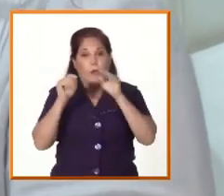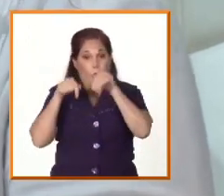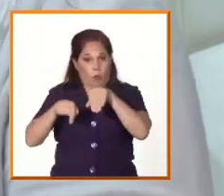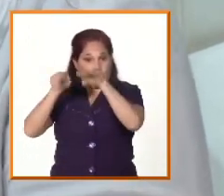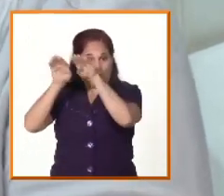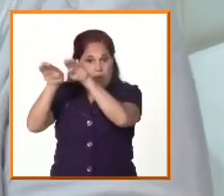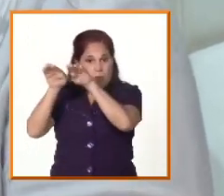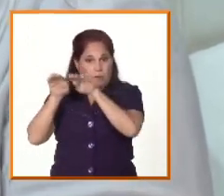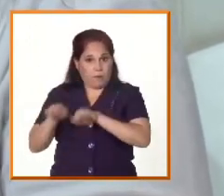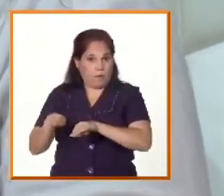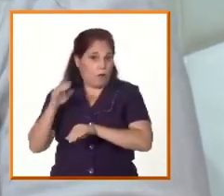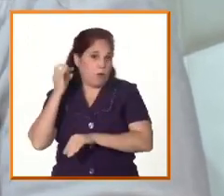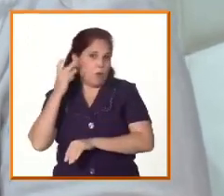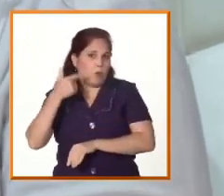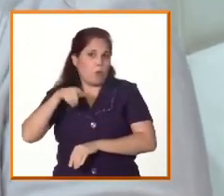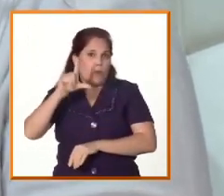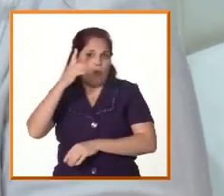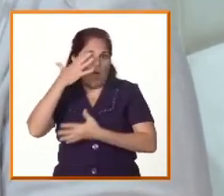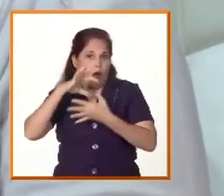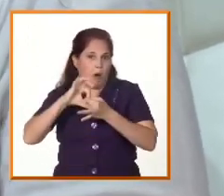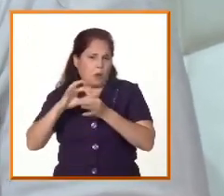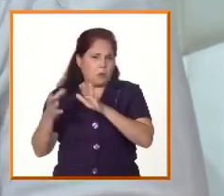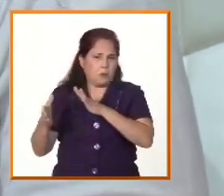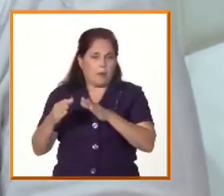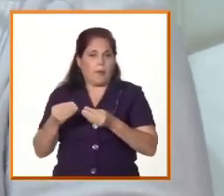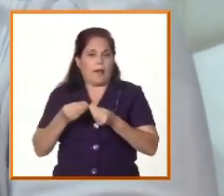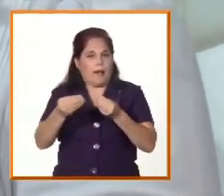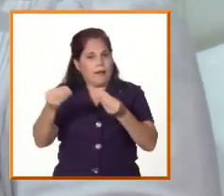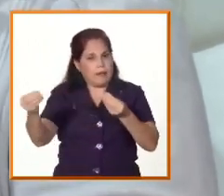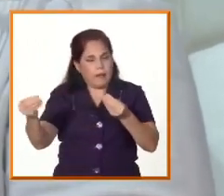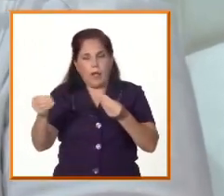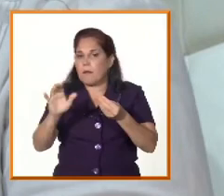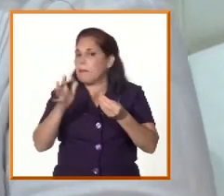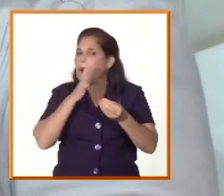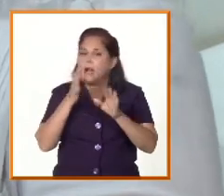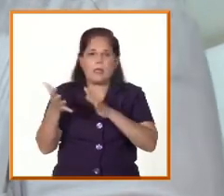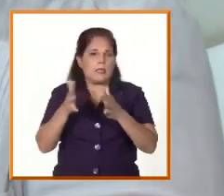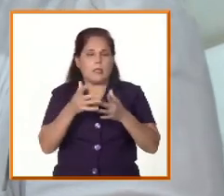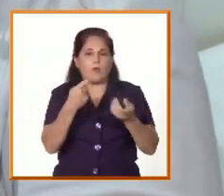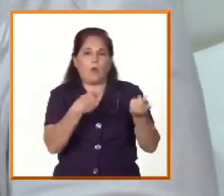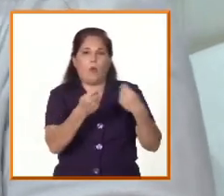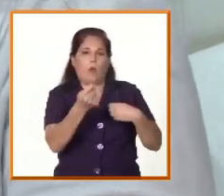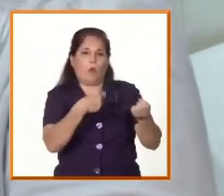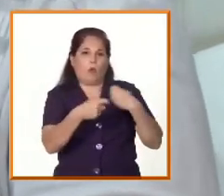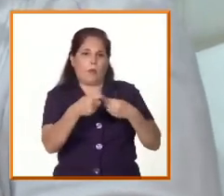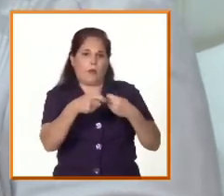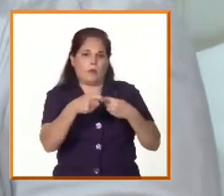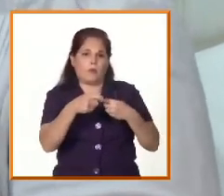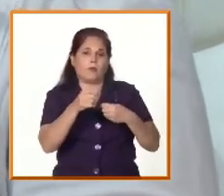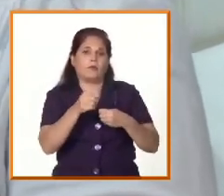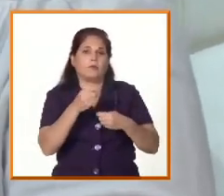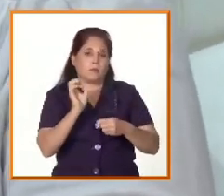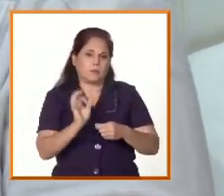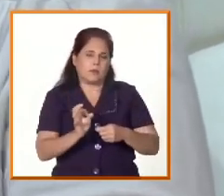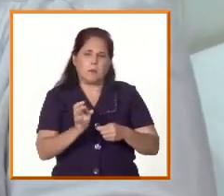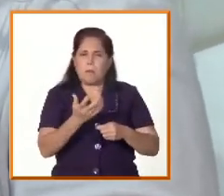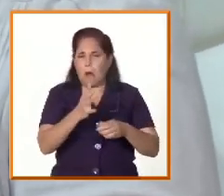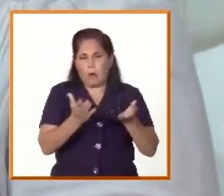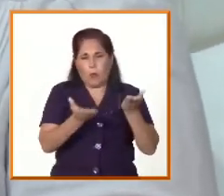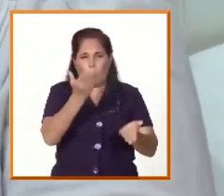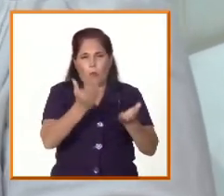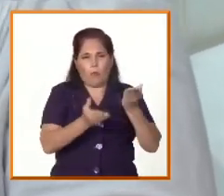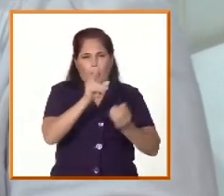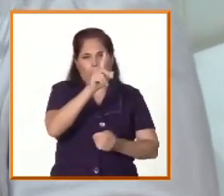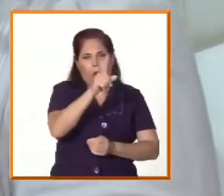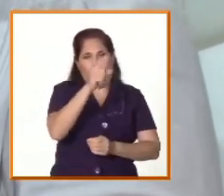que nos va a permitir entre julio y agosto entregar cifras similares al comercio en el 19 alrededor de unas 400.000